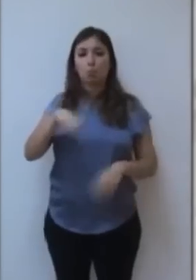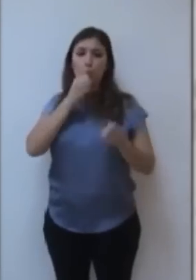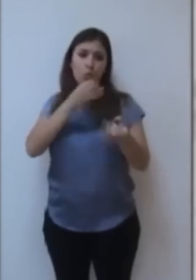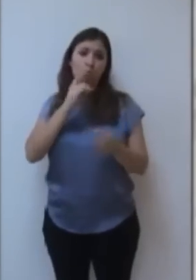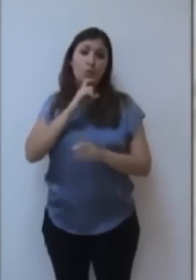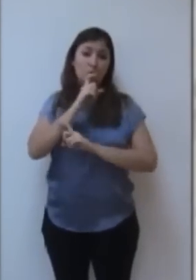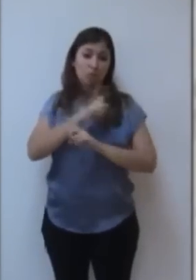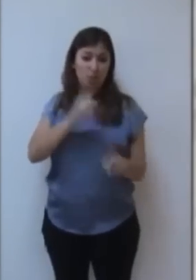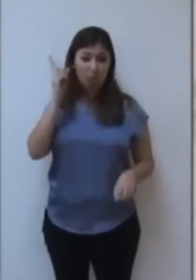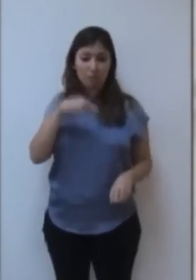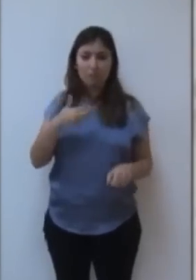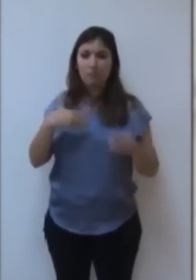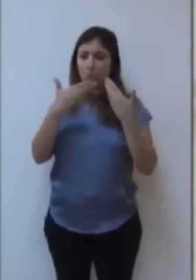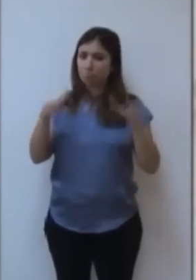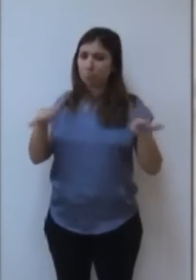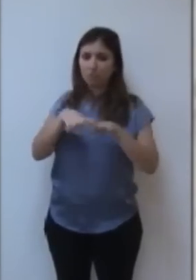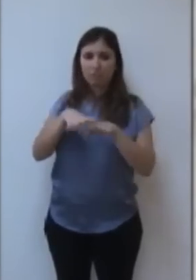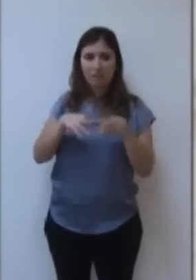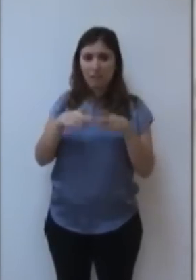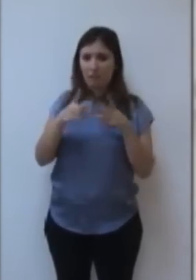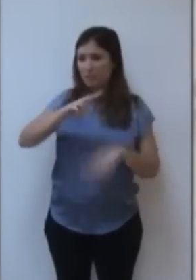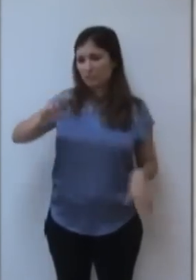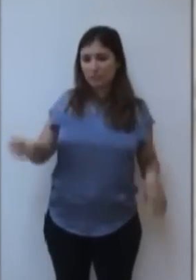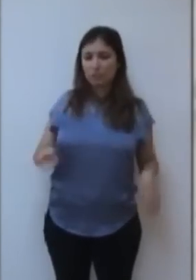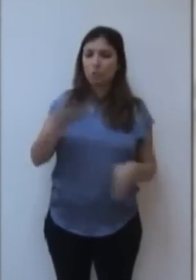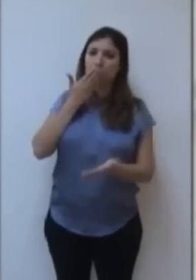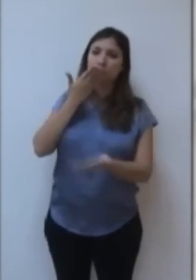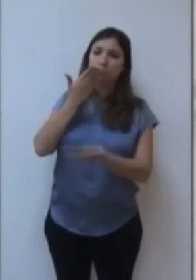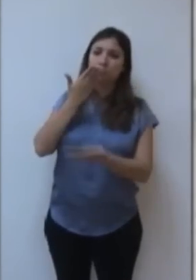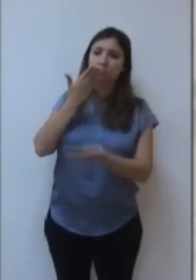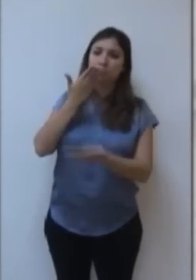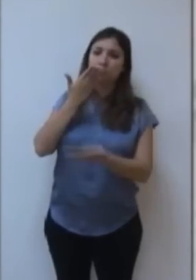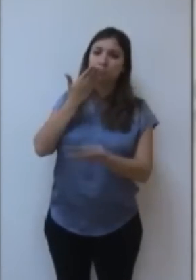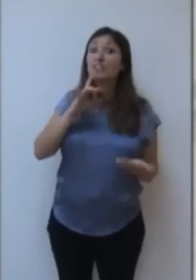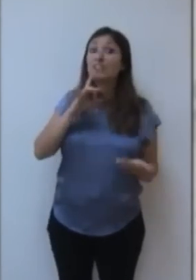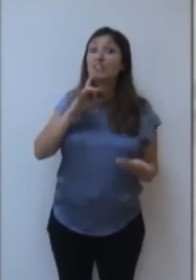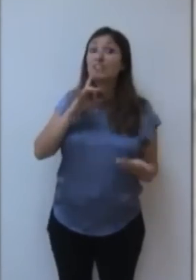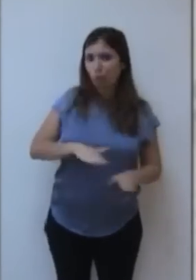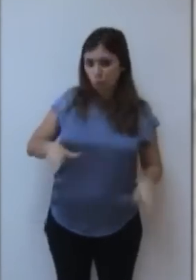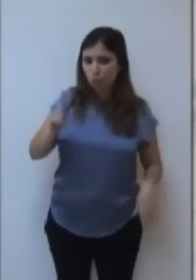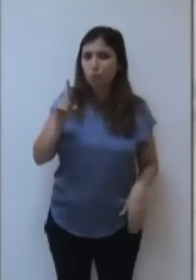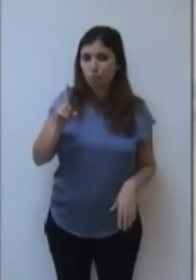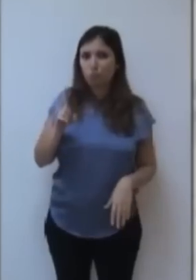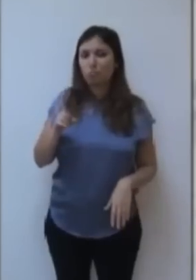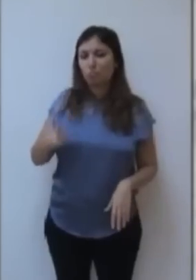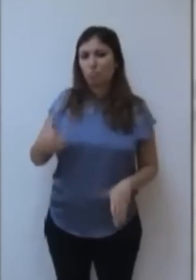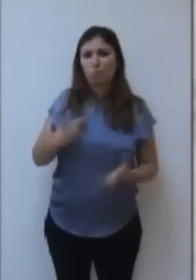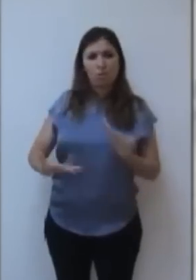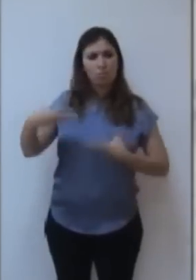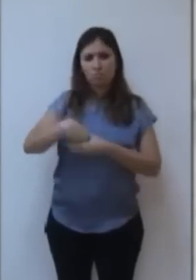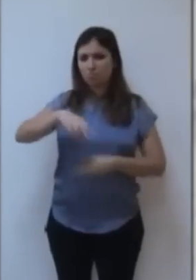la Fundación ya se ha abierto a las redes y que ahí se está pidiendo colaboración aparte a los chicos, ¿no?, o sea, para que sean parte